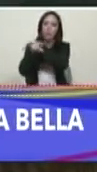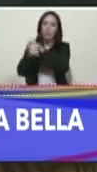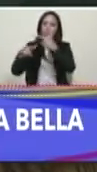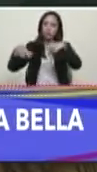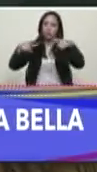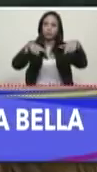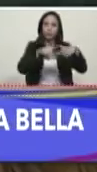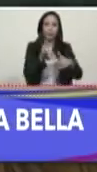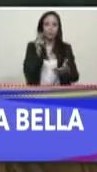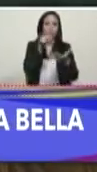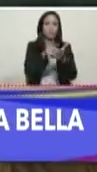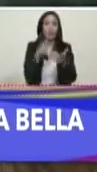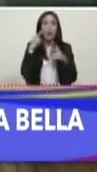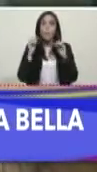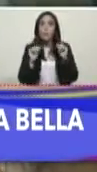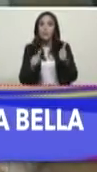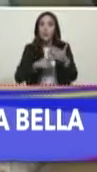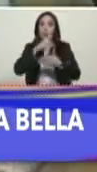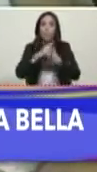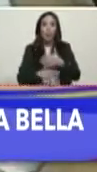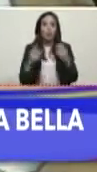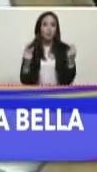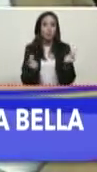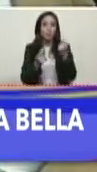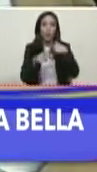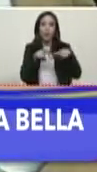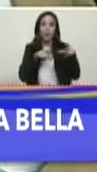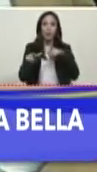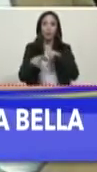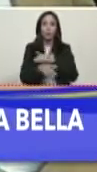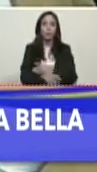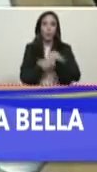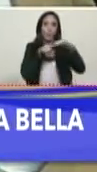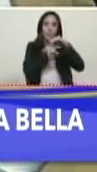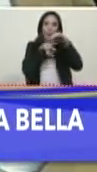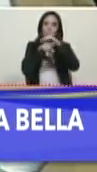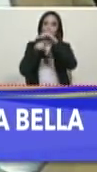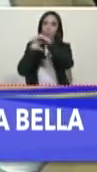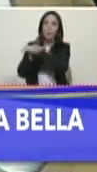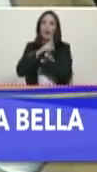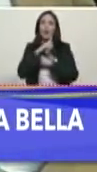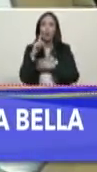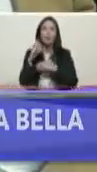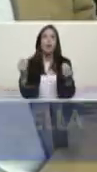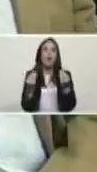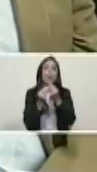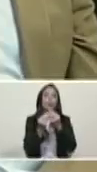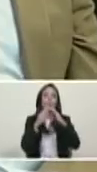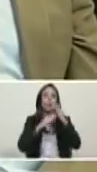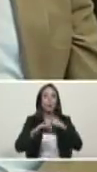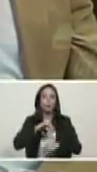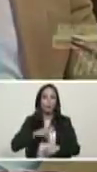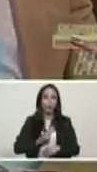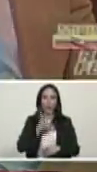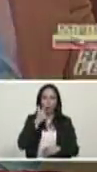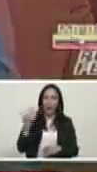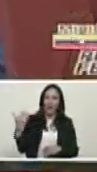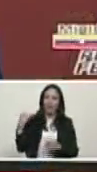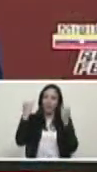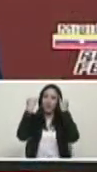arranqué un plan desde la presidencia de la republica llamada juntos todo es posible